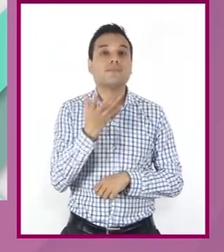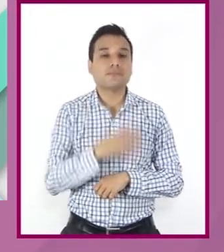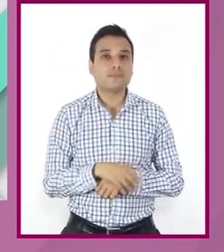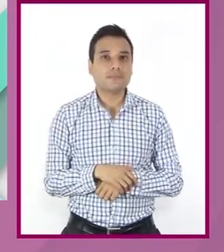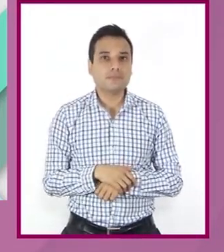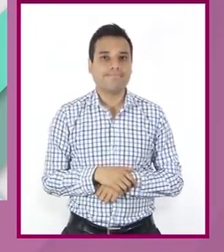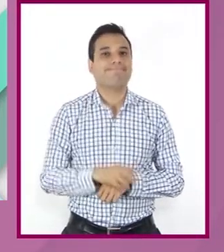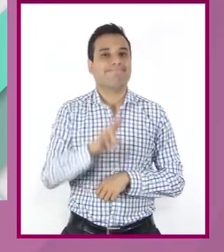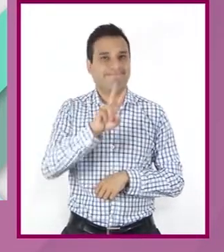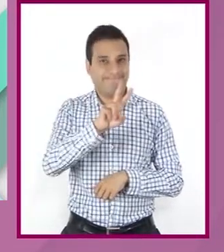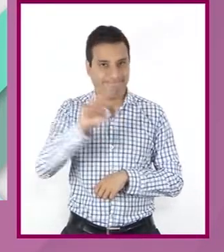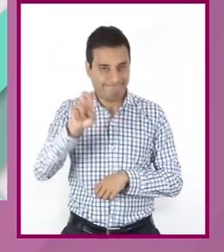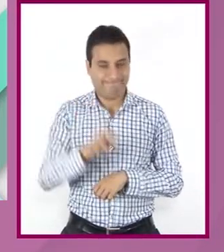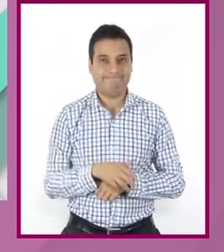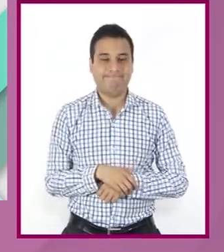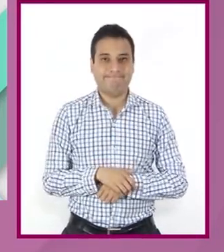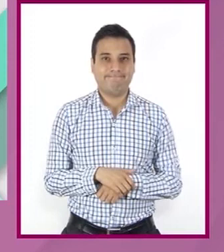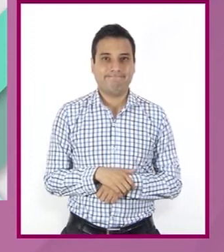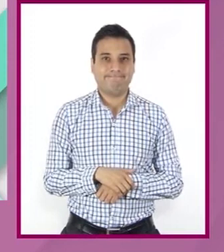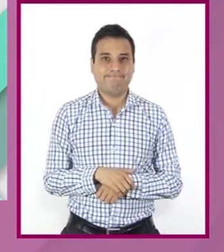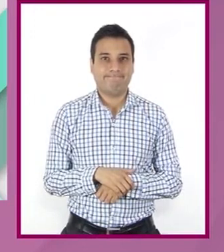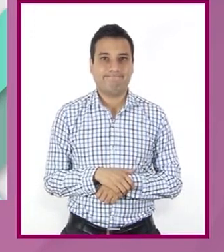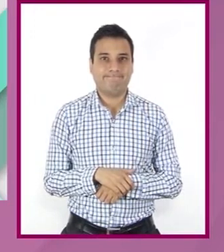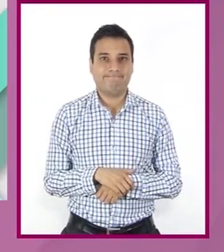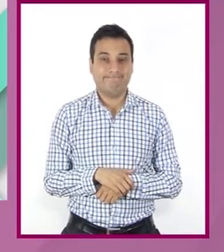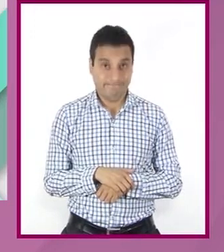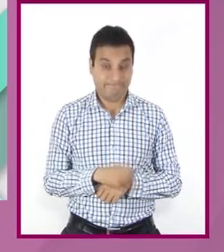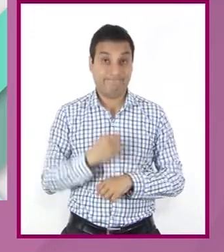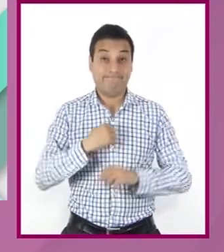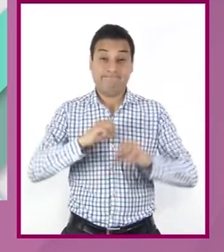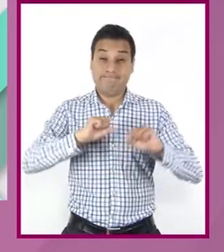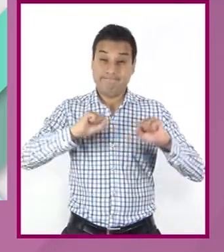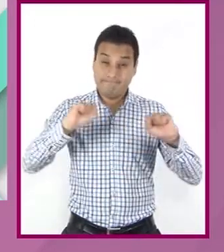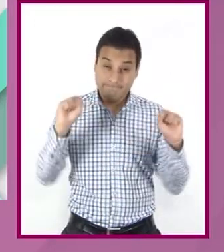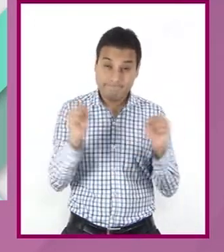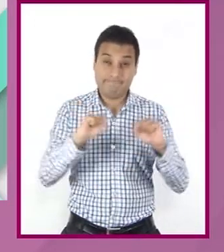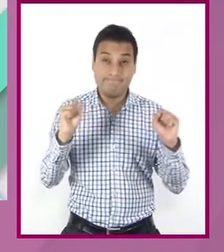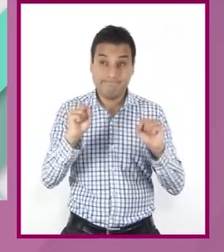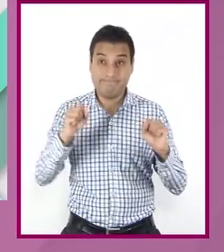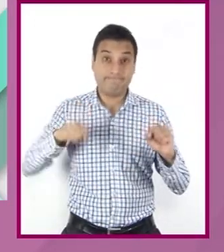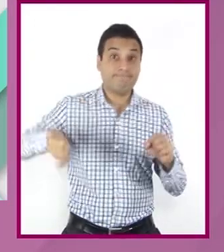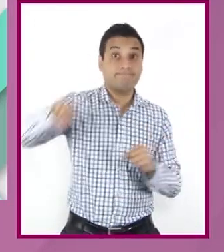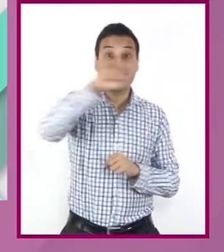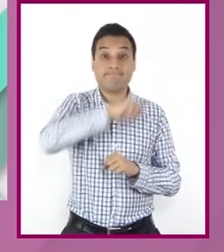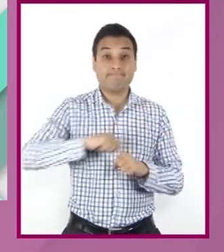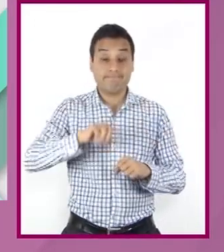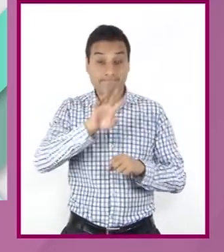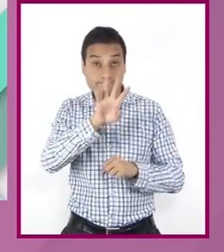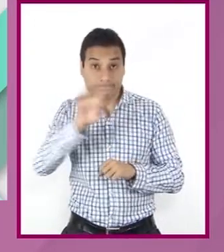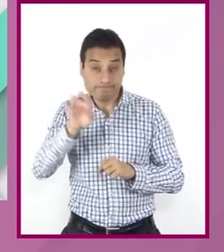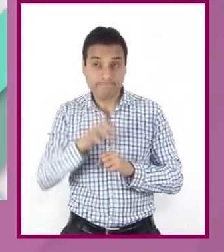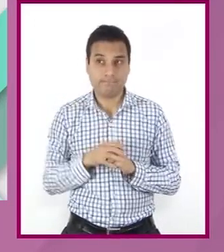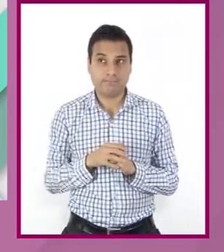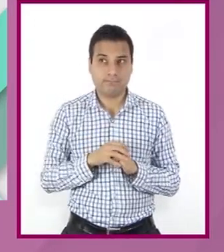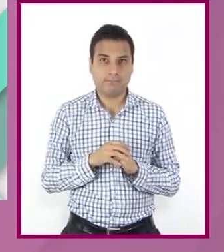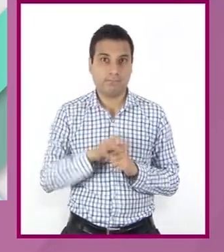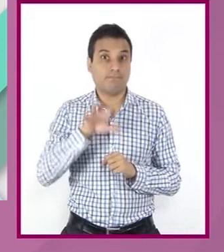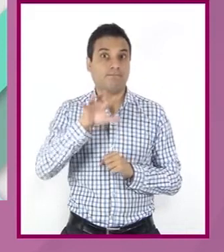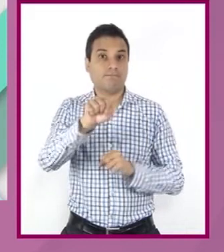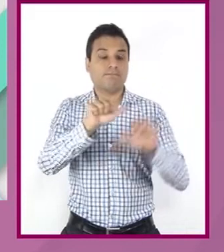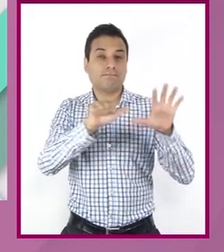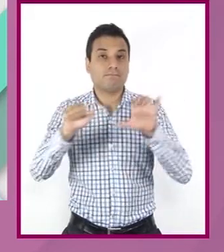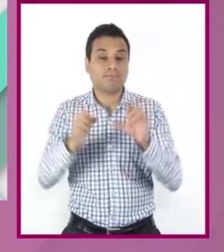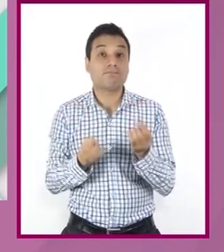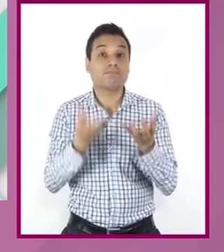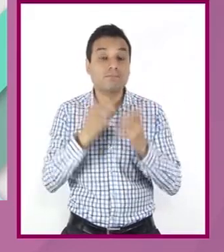resultado 200 metros. Si por una vuelta completa alrededor del campo fueron 400 metros, para completar los 600